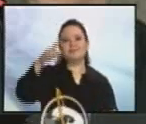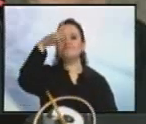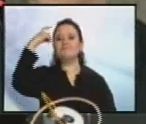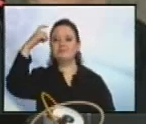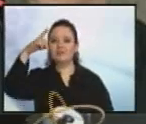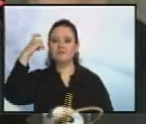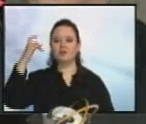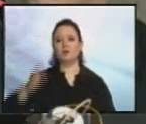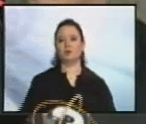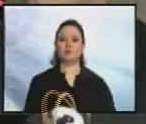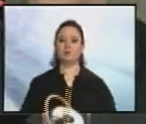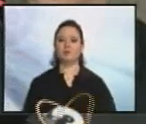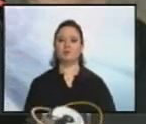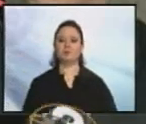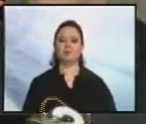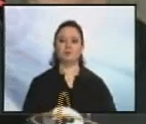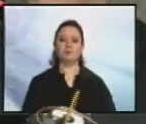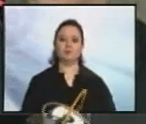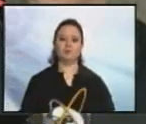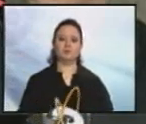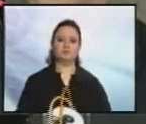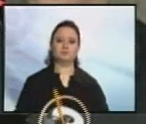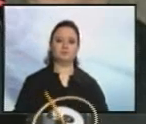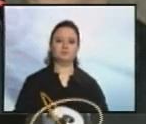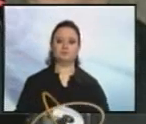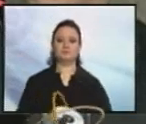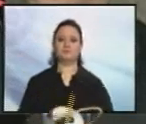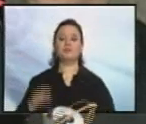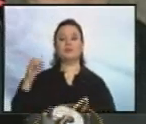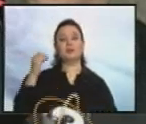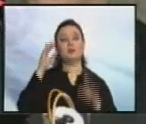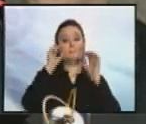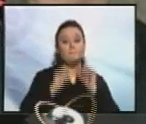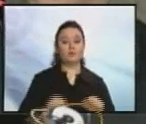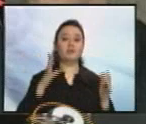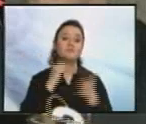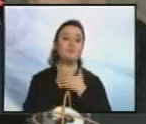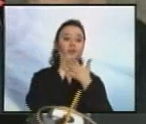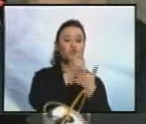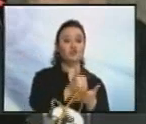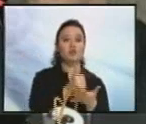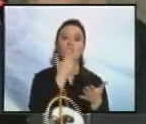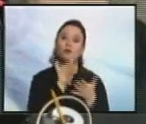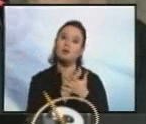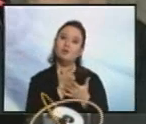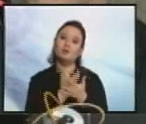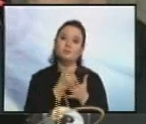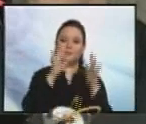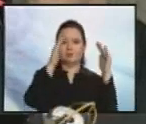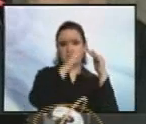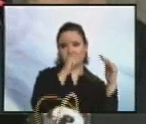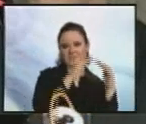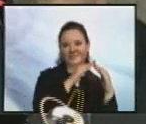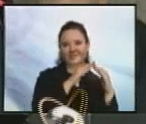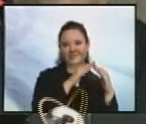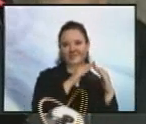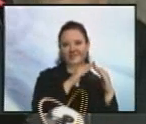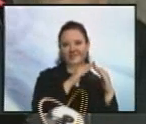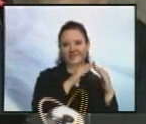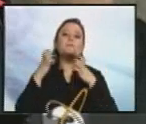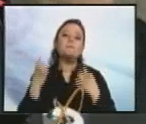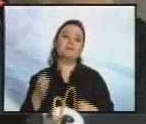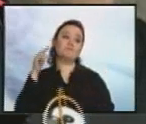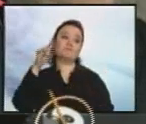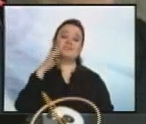que coadyuven a aliviar la indigencia de sus hogares. Frente a